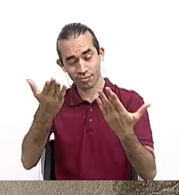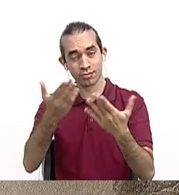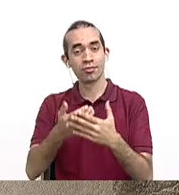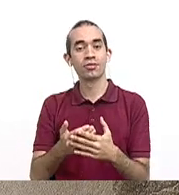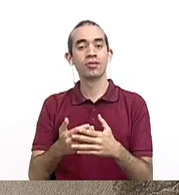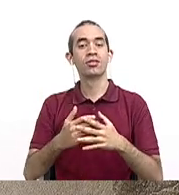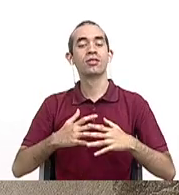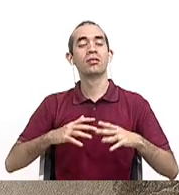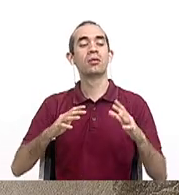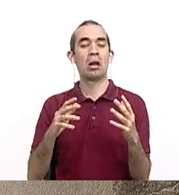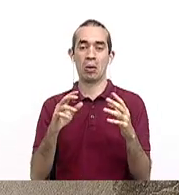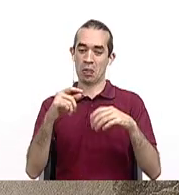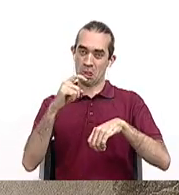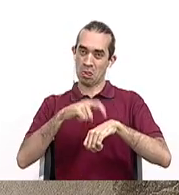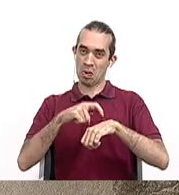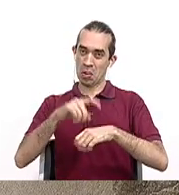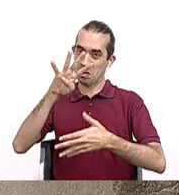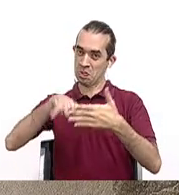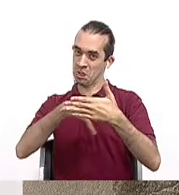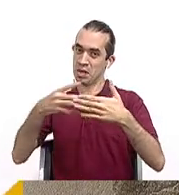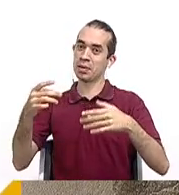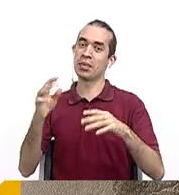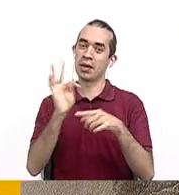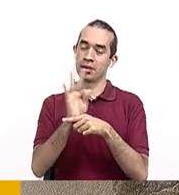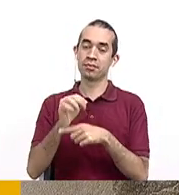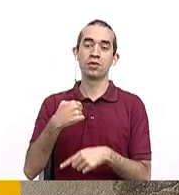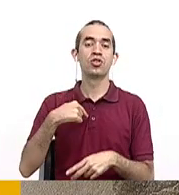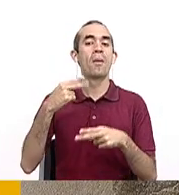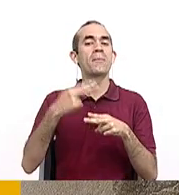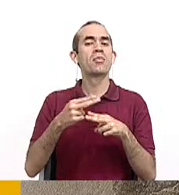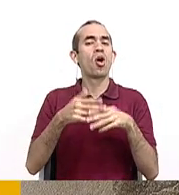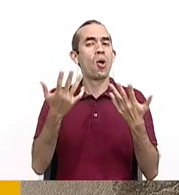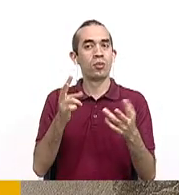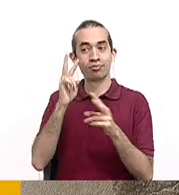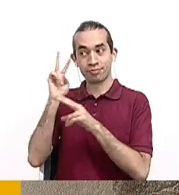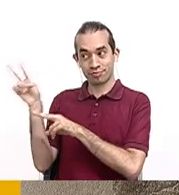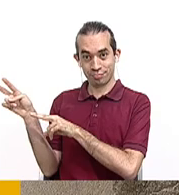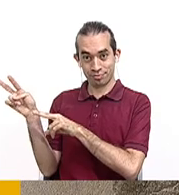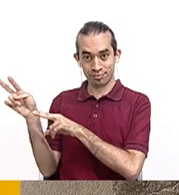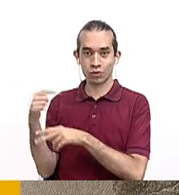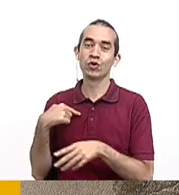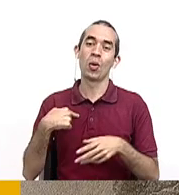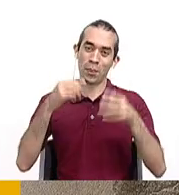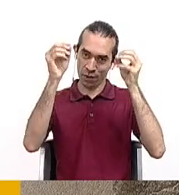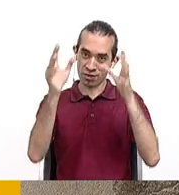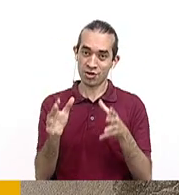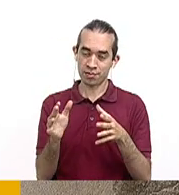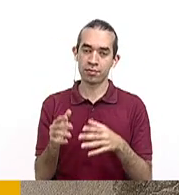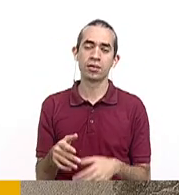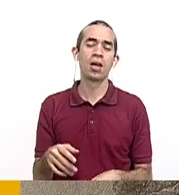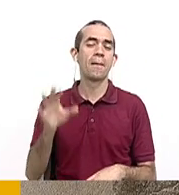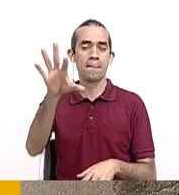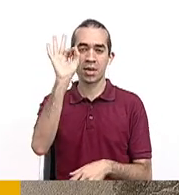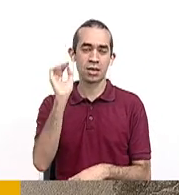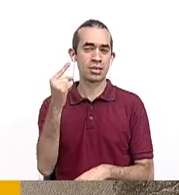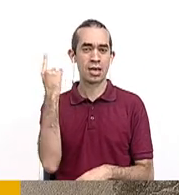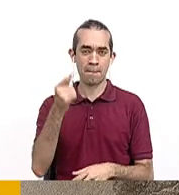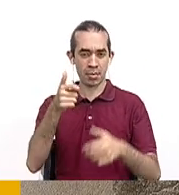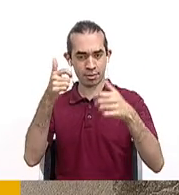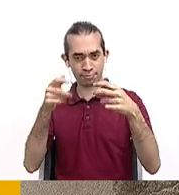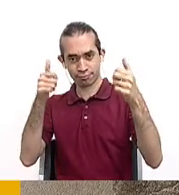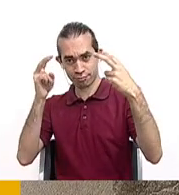segmento yo soy el profesor jose pablo ramírez y la invitación es para que nos acompañen en la hora en punto recuerden que